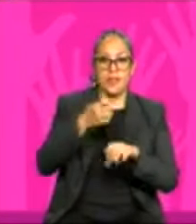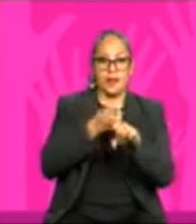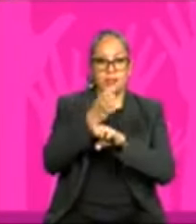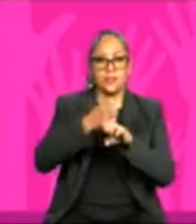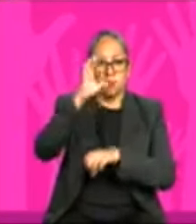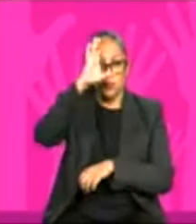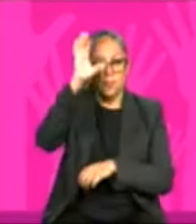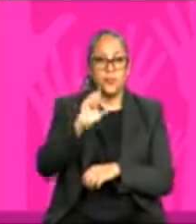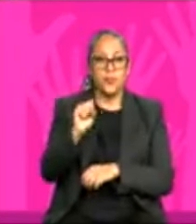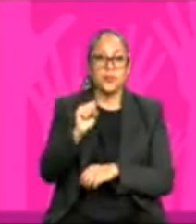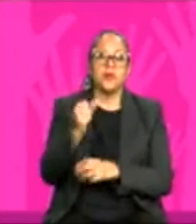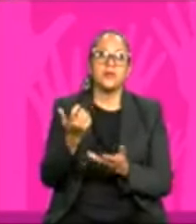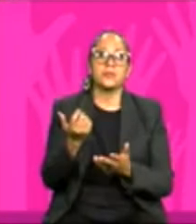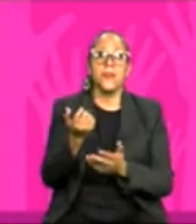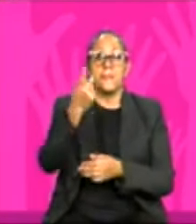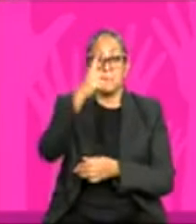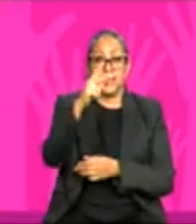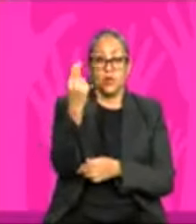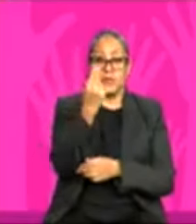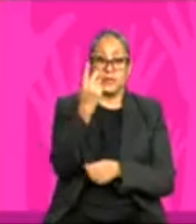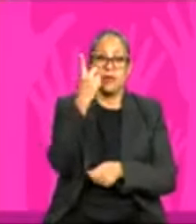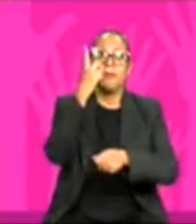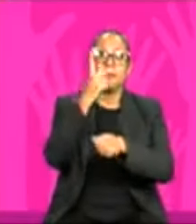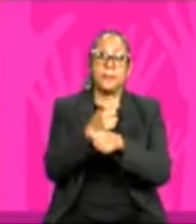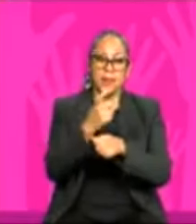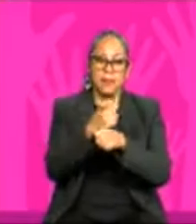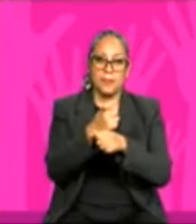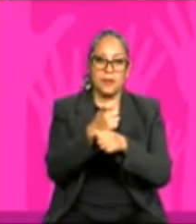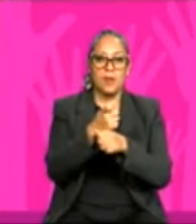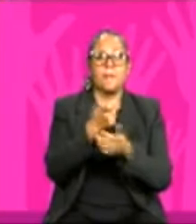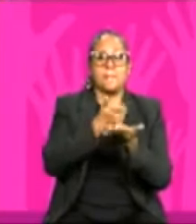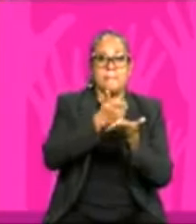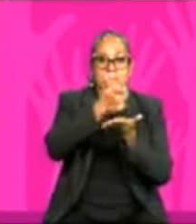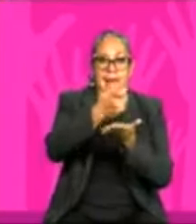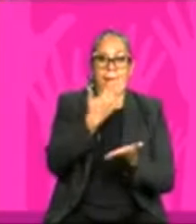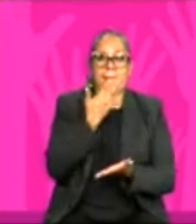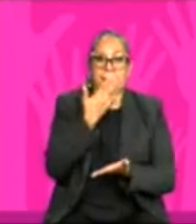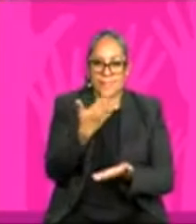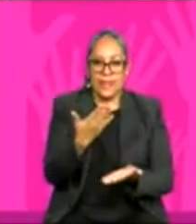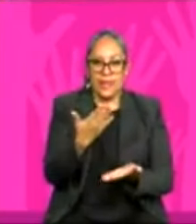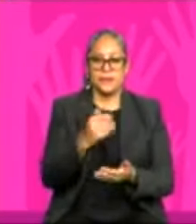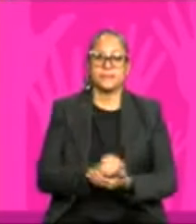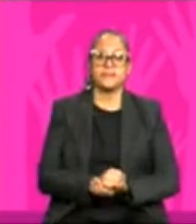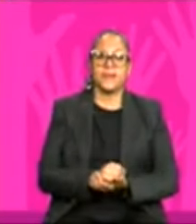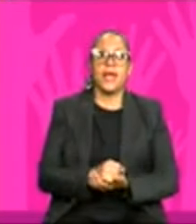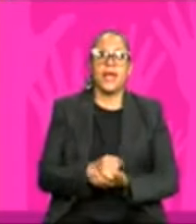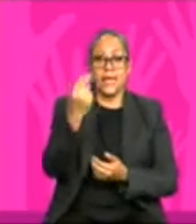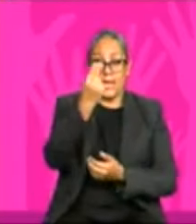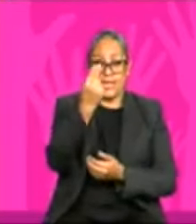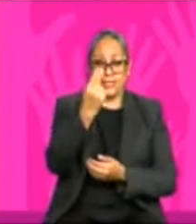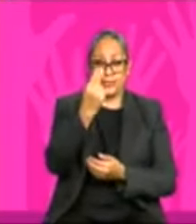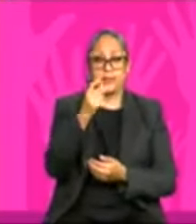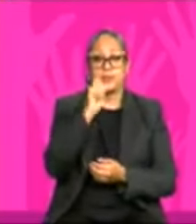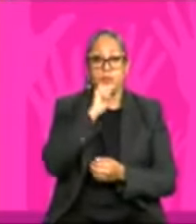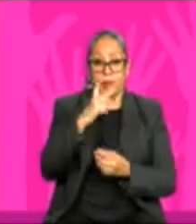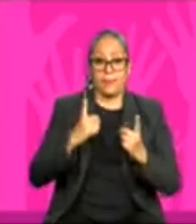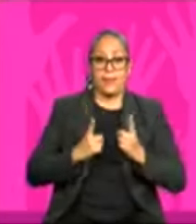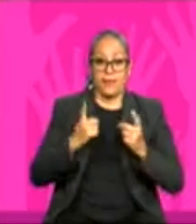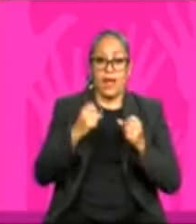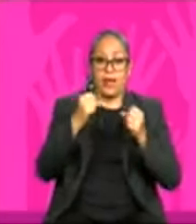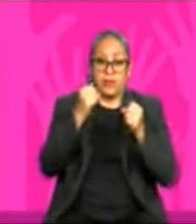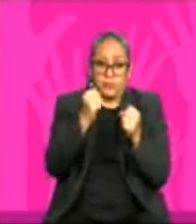eso tenemos que garantizarles buenos salarios, tenemos que garantizarles seguridad social